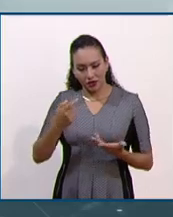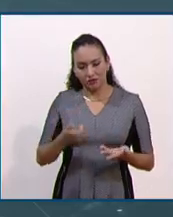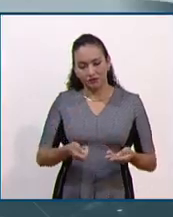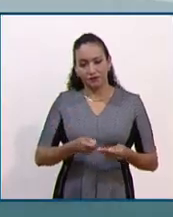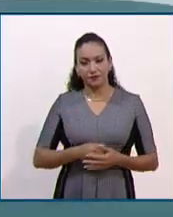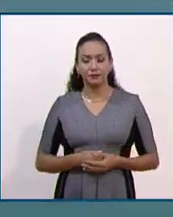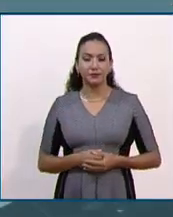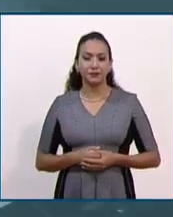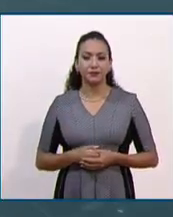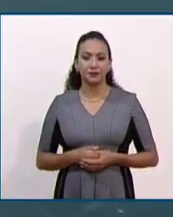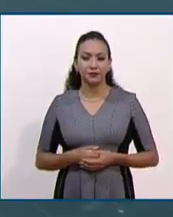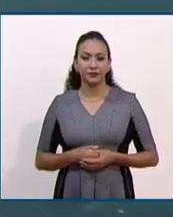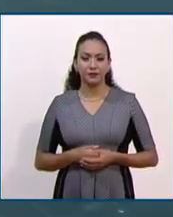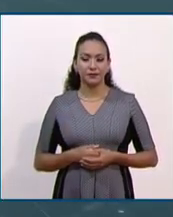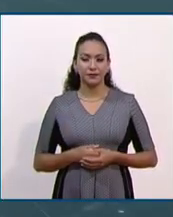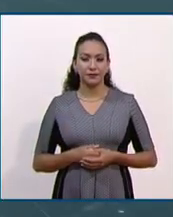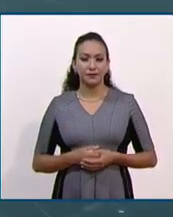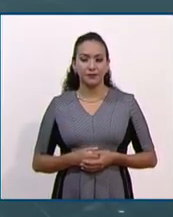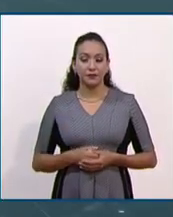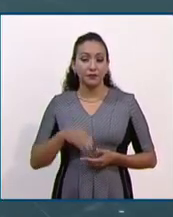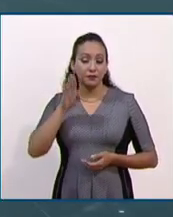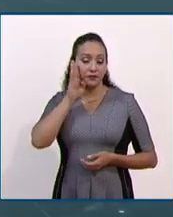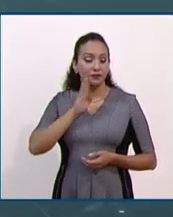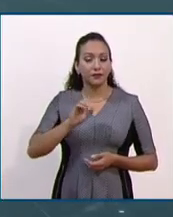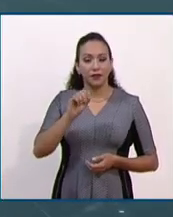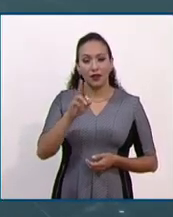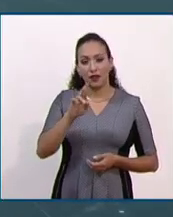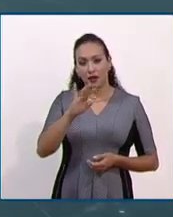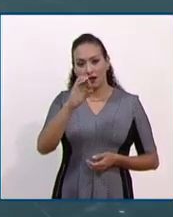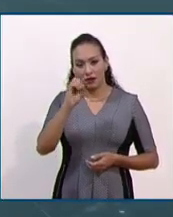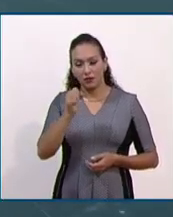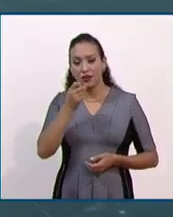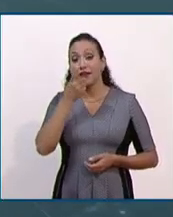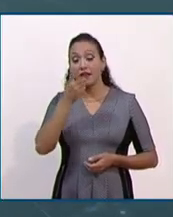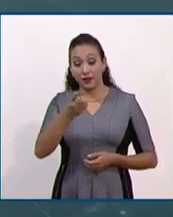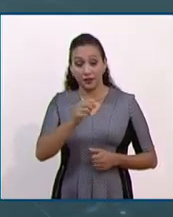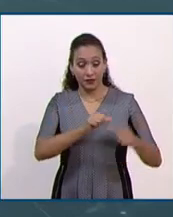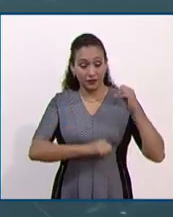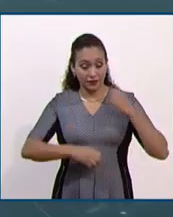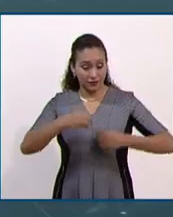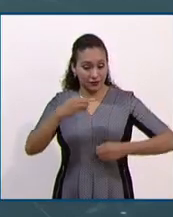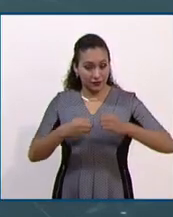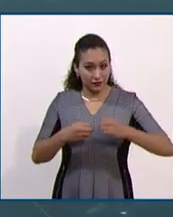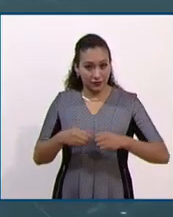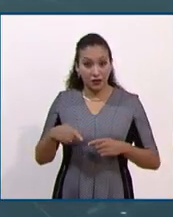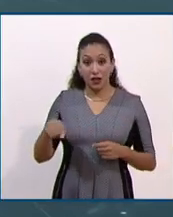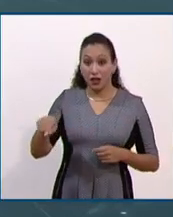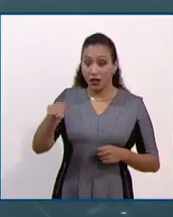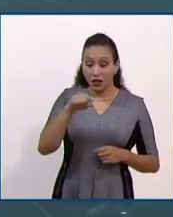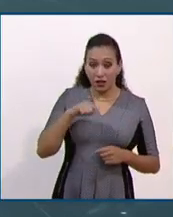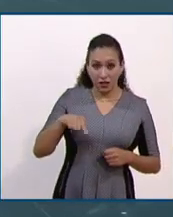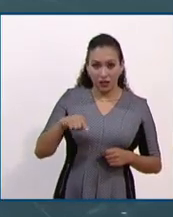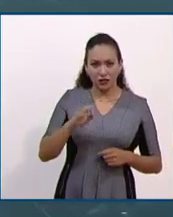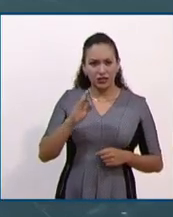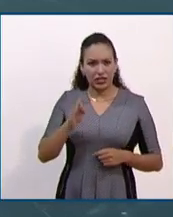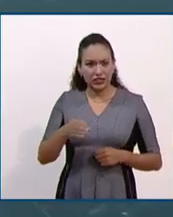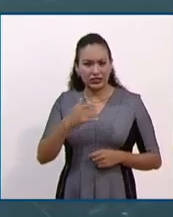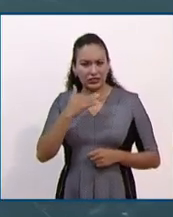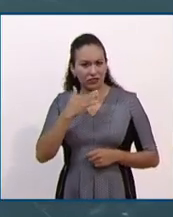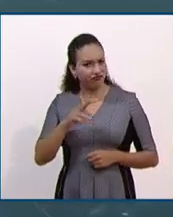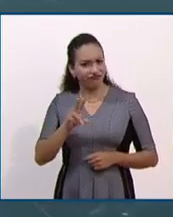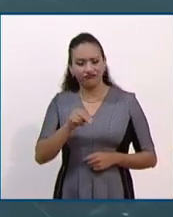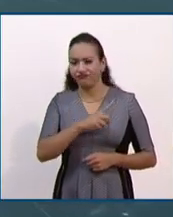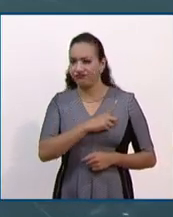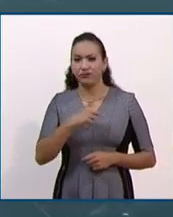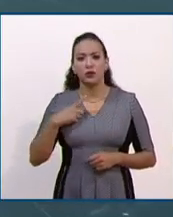sala. La ministra Ríos Farjad aseguró que el Poder Judicial no debe tolerar la corrupción porque afecta a